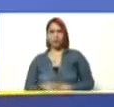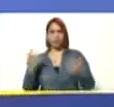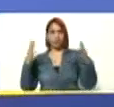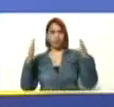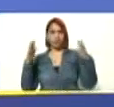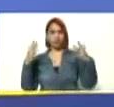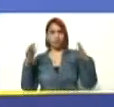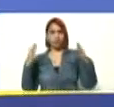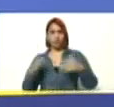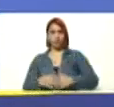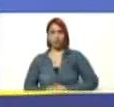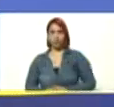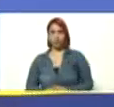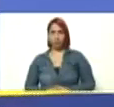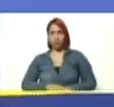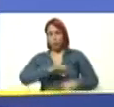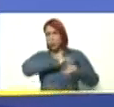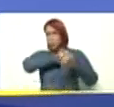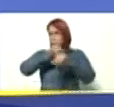Dejó en la lona,